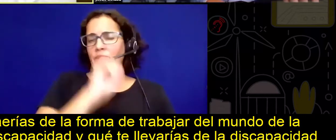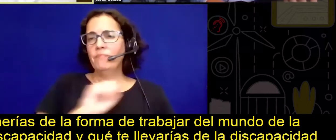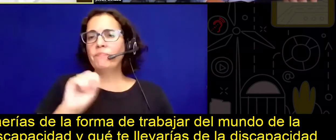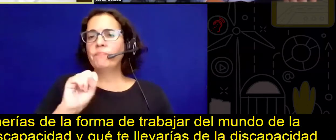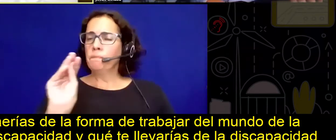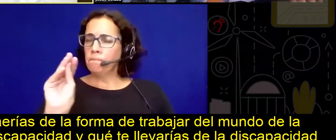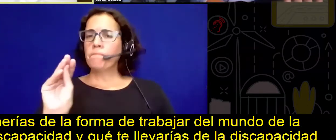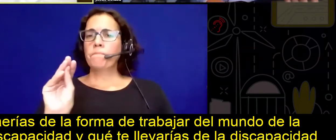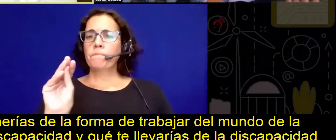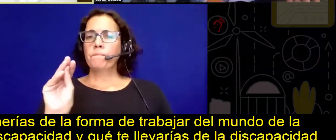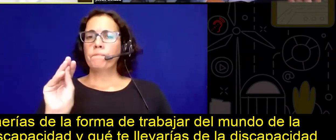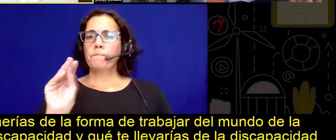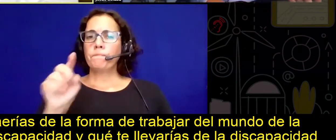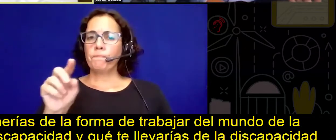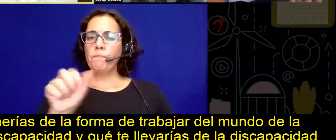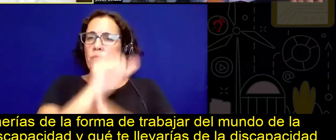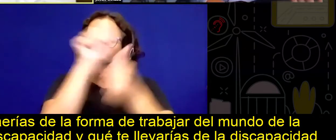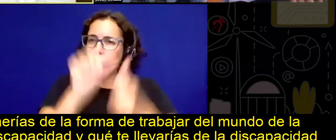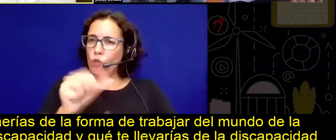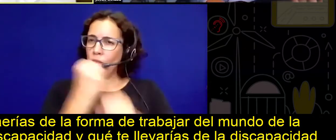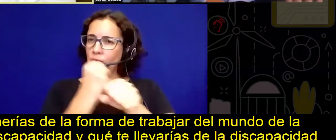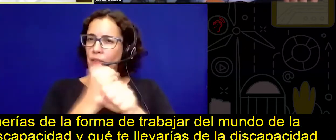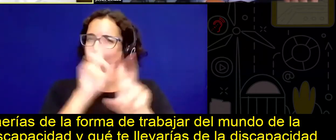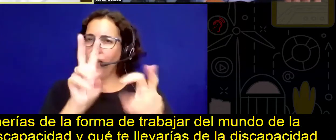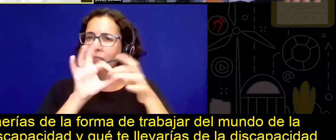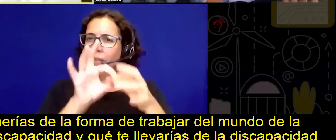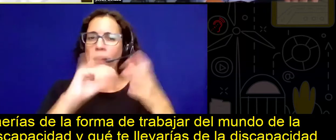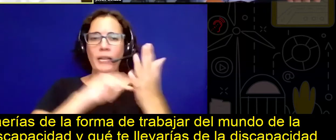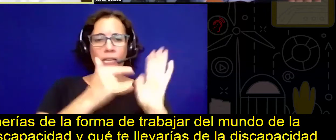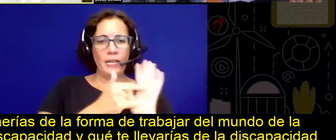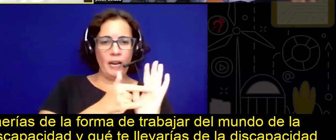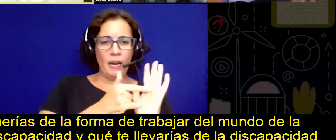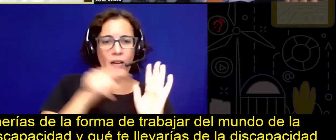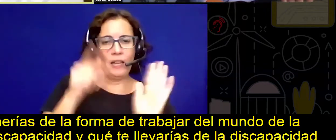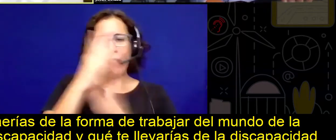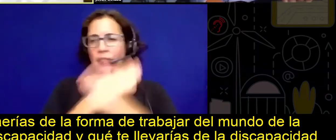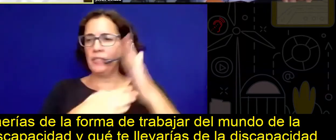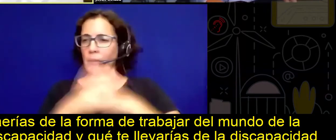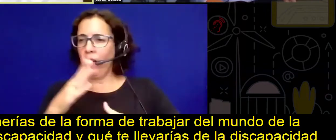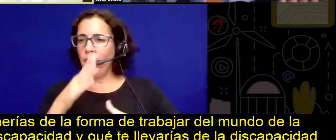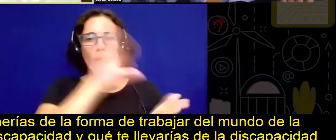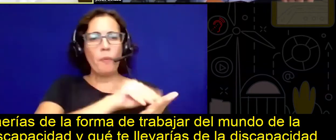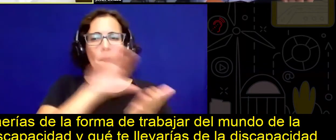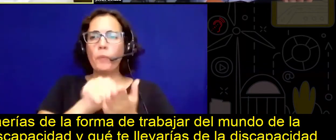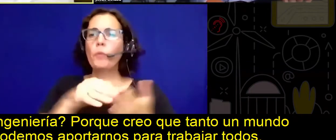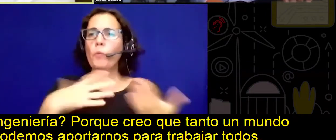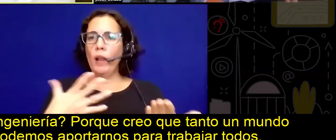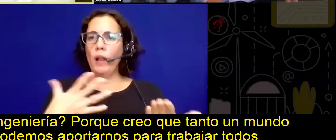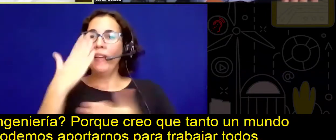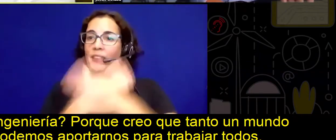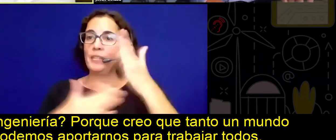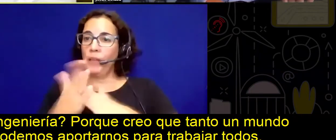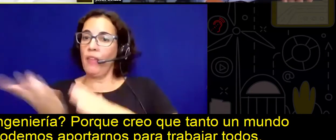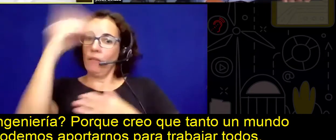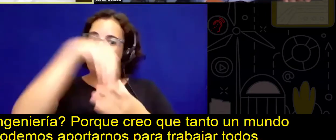te traerías de la forma de trabajar del mundo de la ingeniería al de la discapacidad y qué te llevarías del mundo de la discapacidad al mundo de la